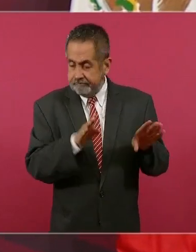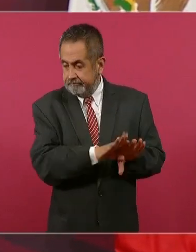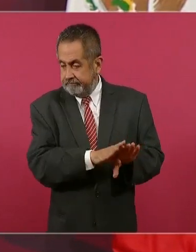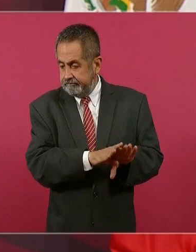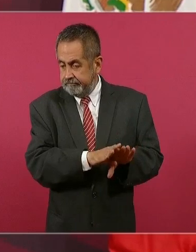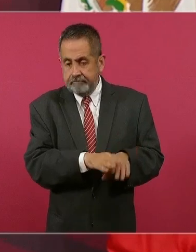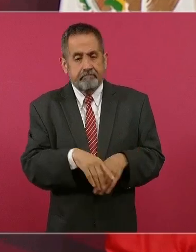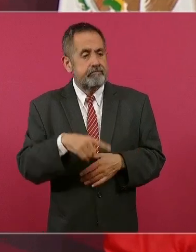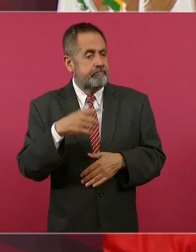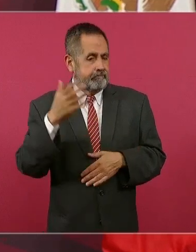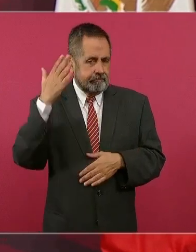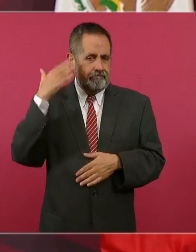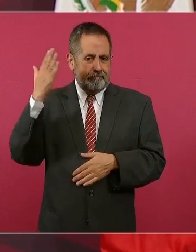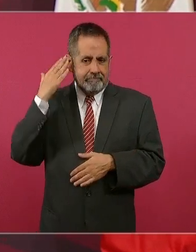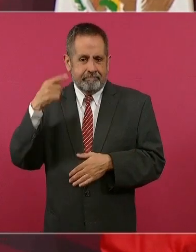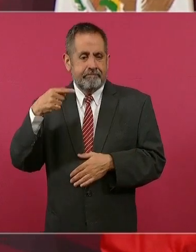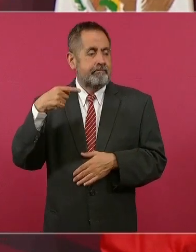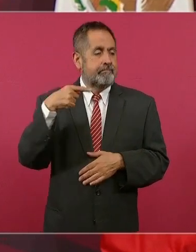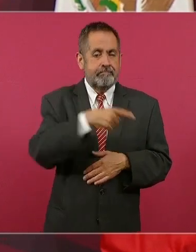tenían el privilegio de mandar.